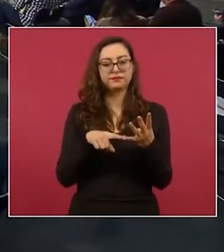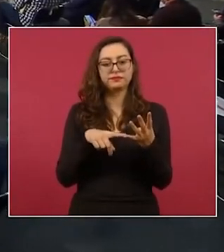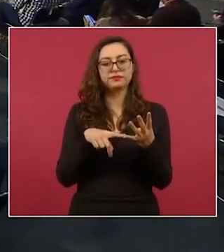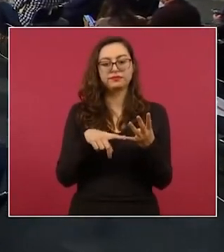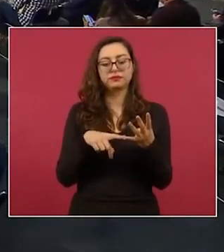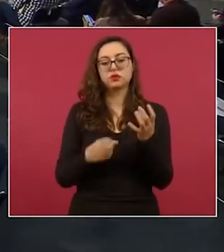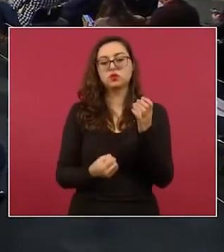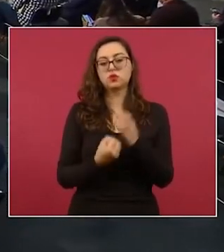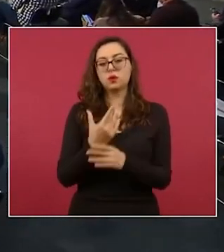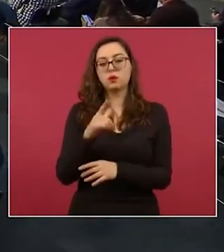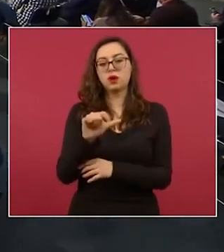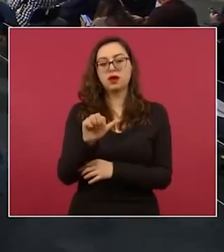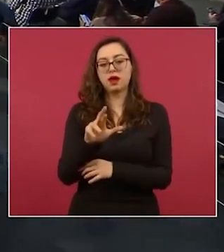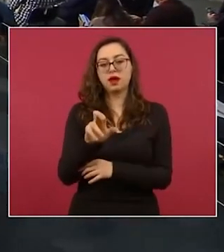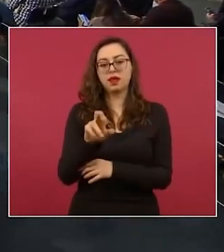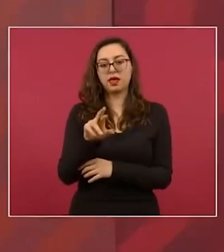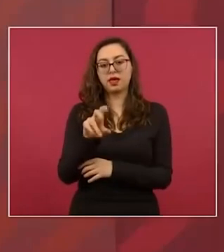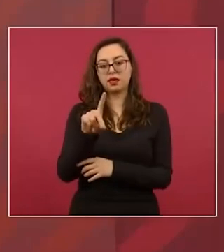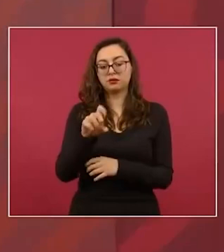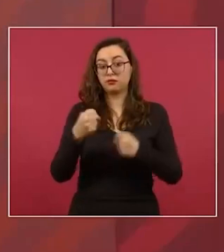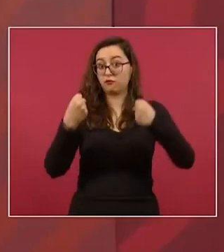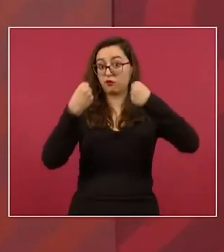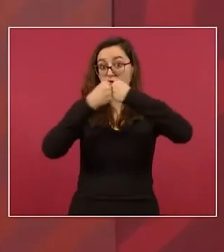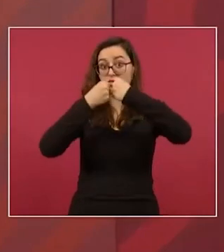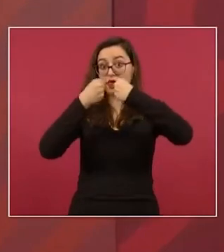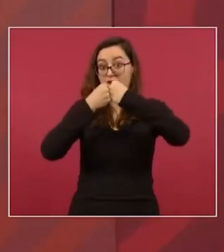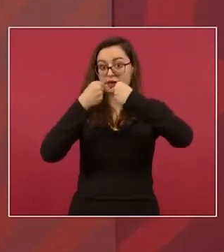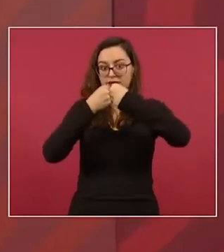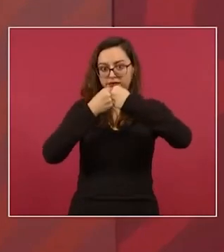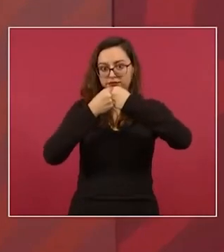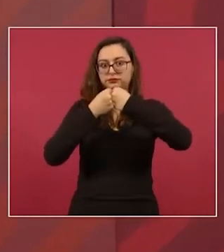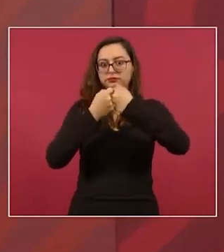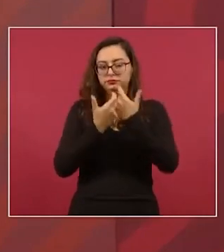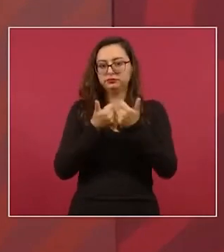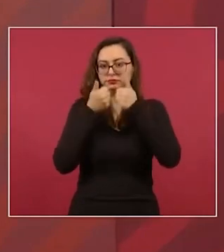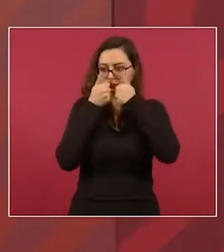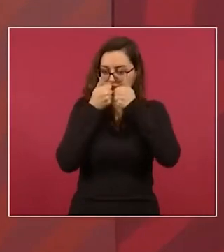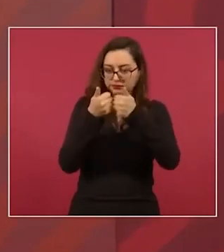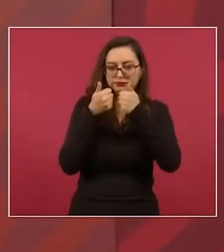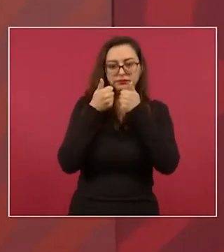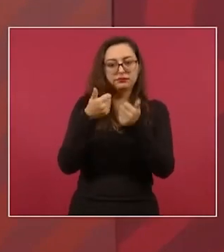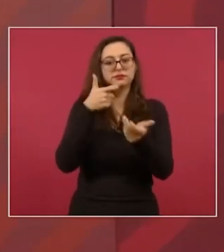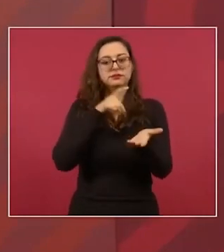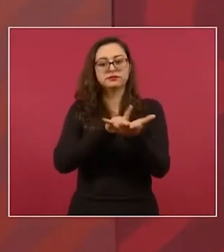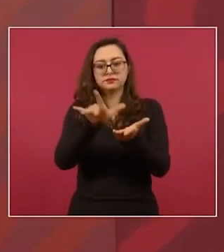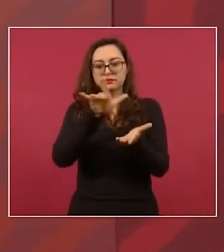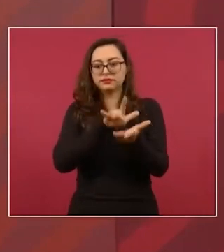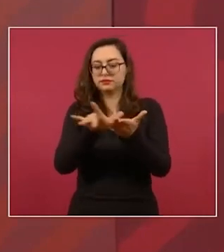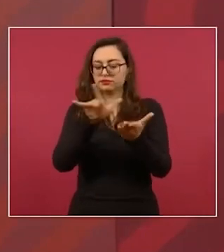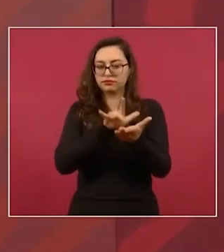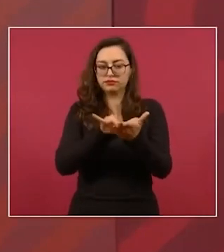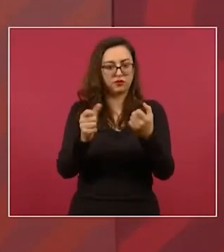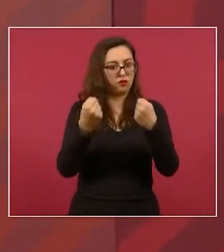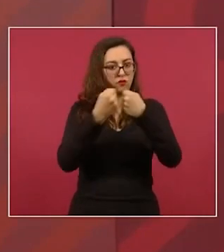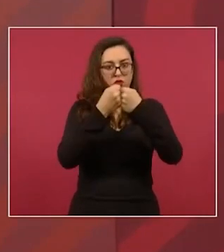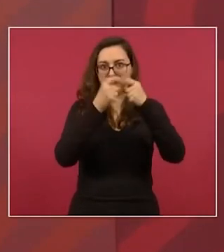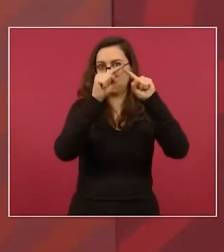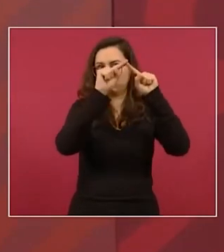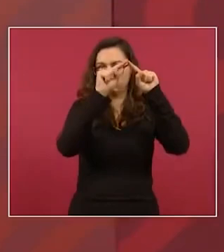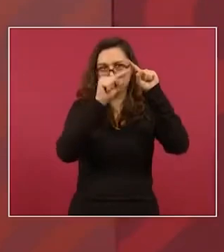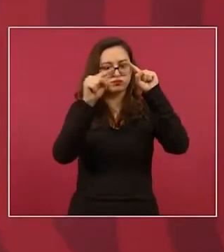Laredo, en toda la frontera y en otros municipios de esa frontera.